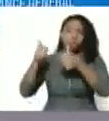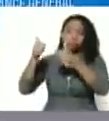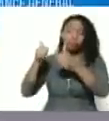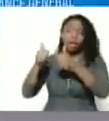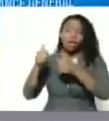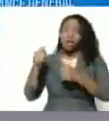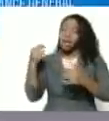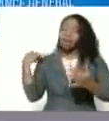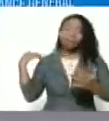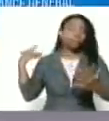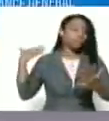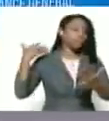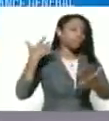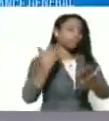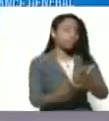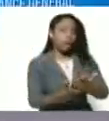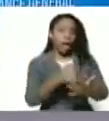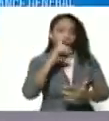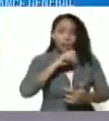muchos años,